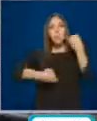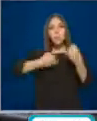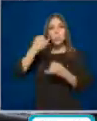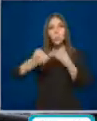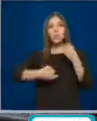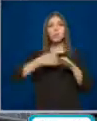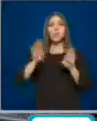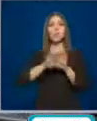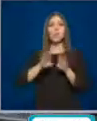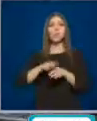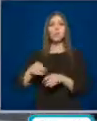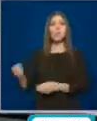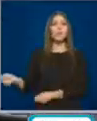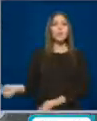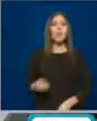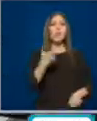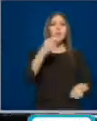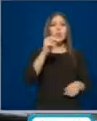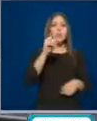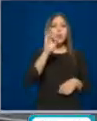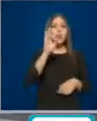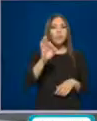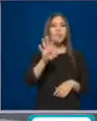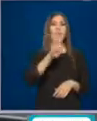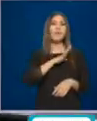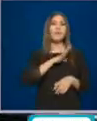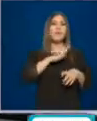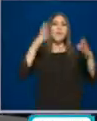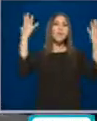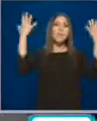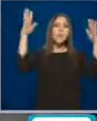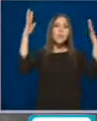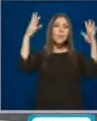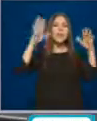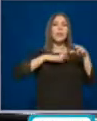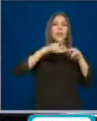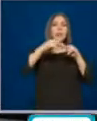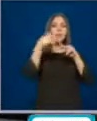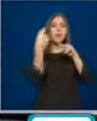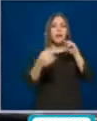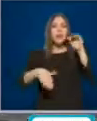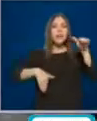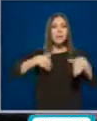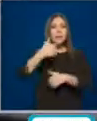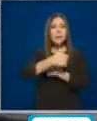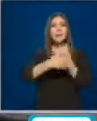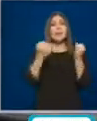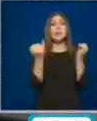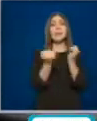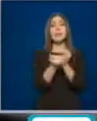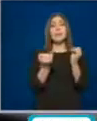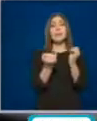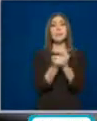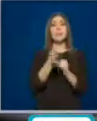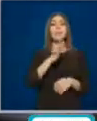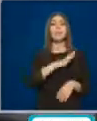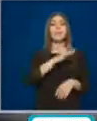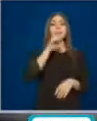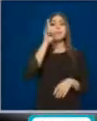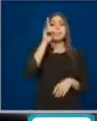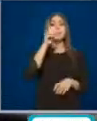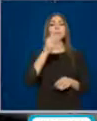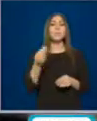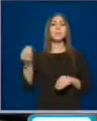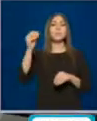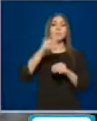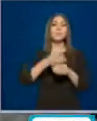jugar pues, golf en pequeño, canchas de voleibol, alberca olímpica. También había una escultura